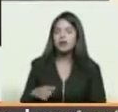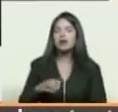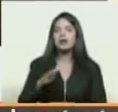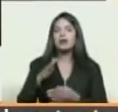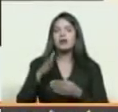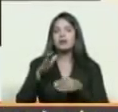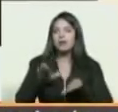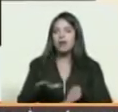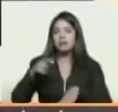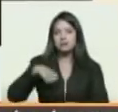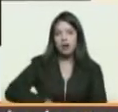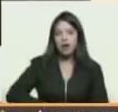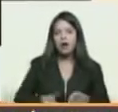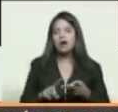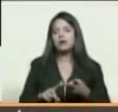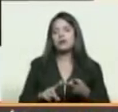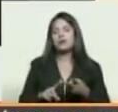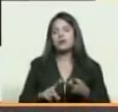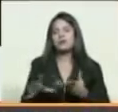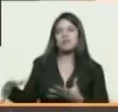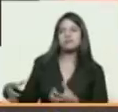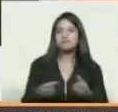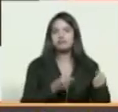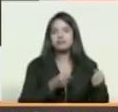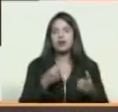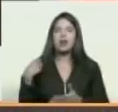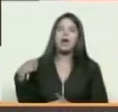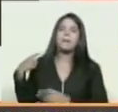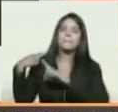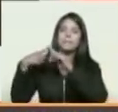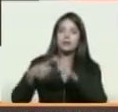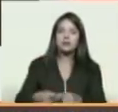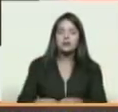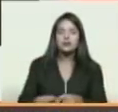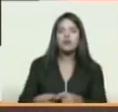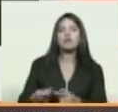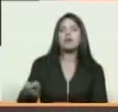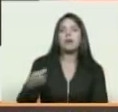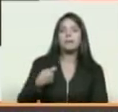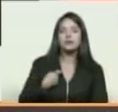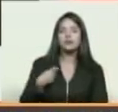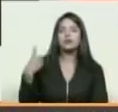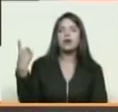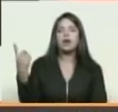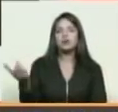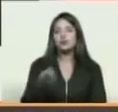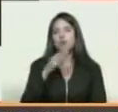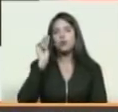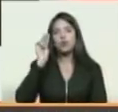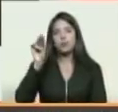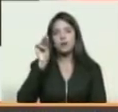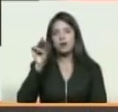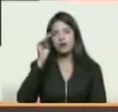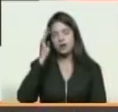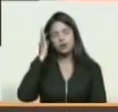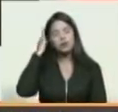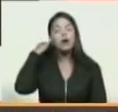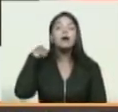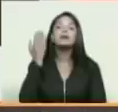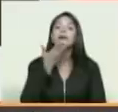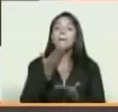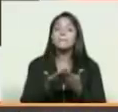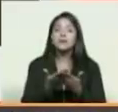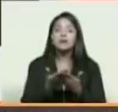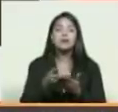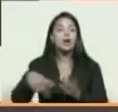de salarios, de arrebatar las prestaciones y las pensiones a los maestros y maestras, que despide por miles